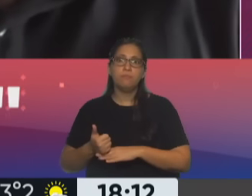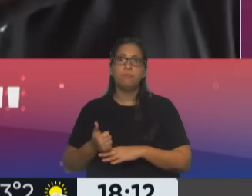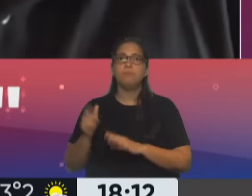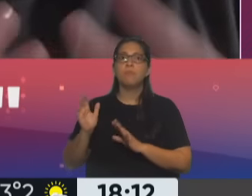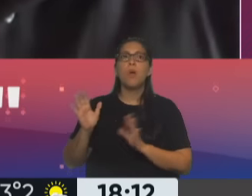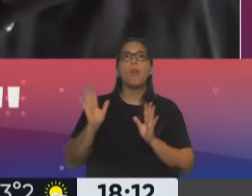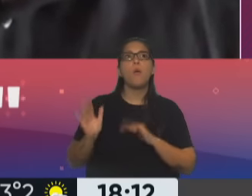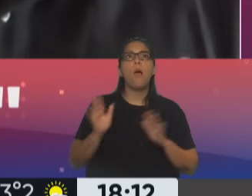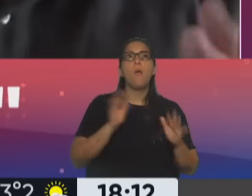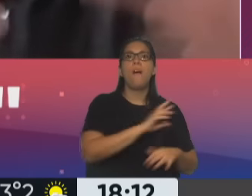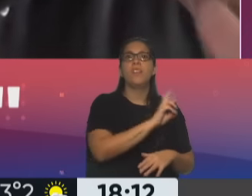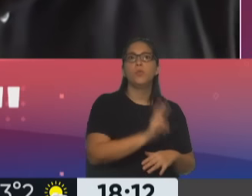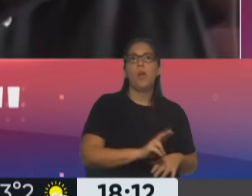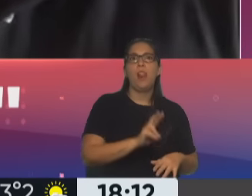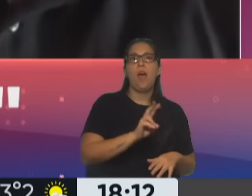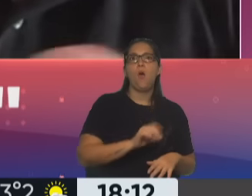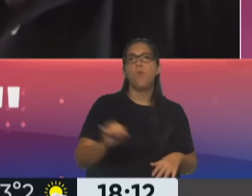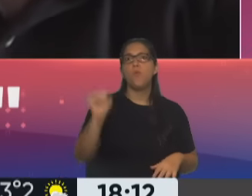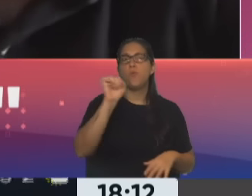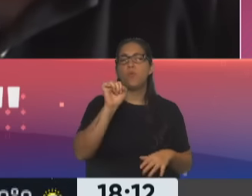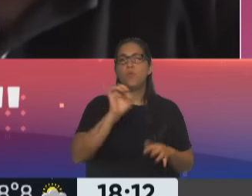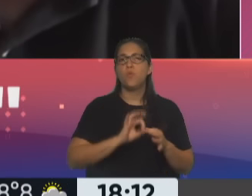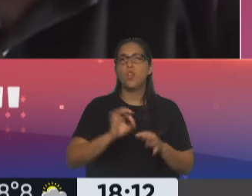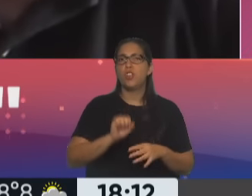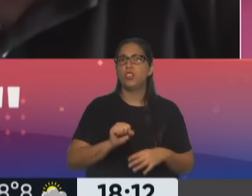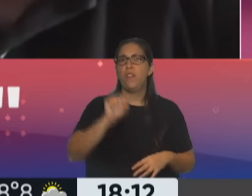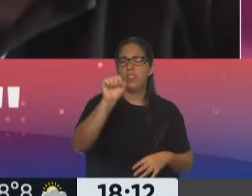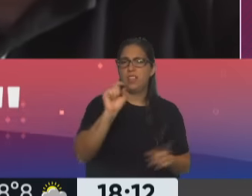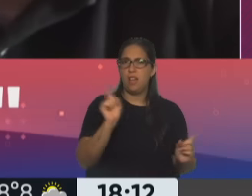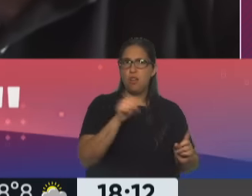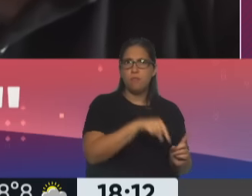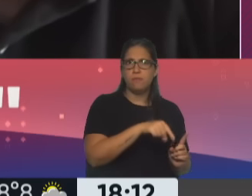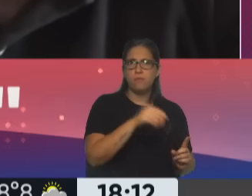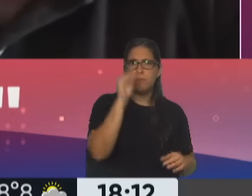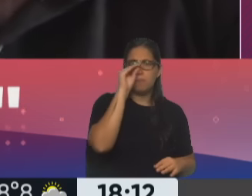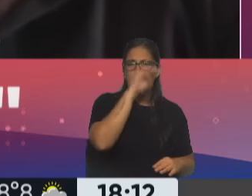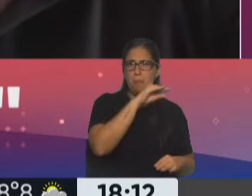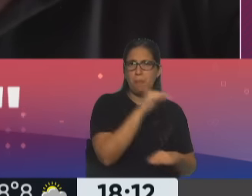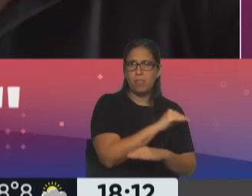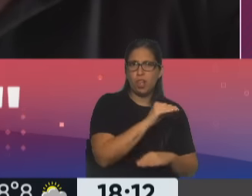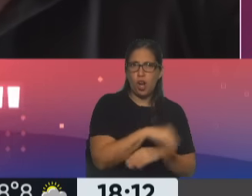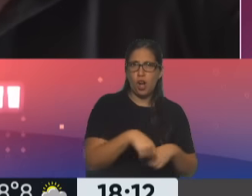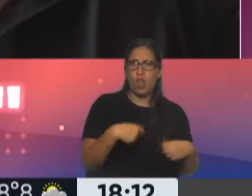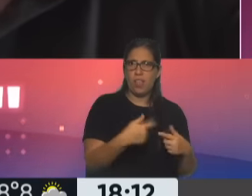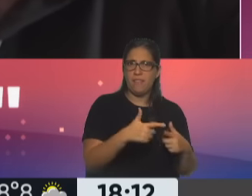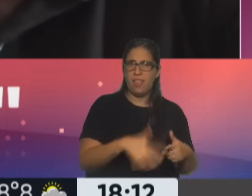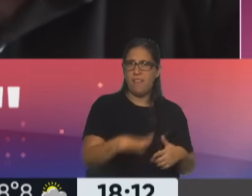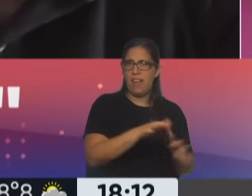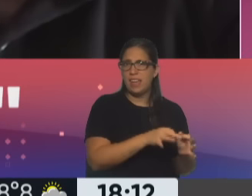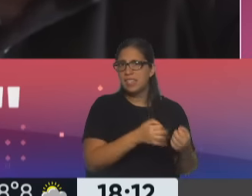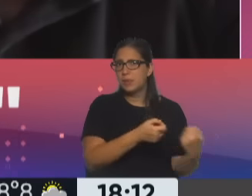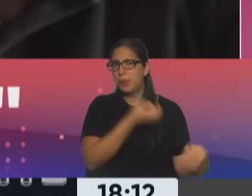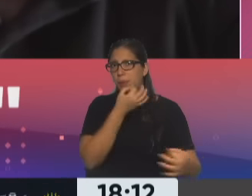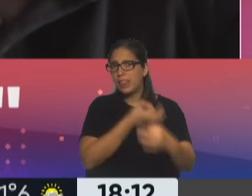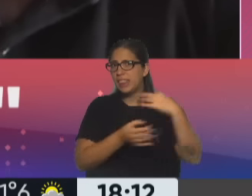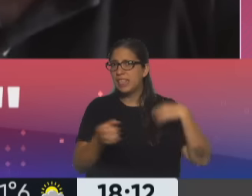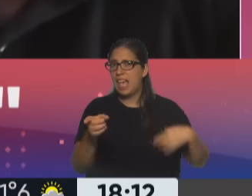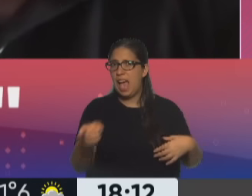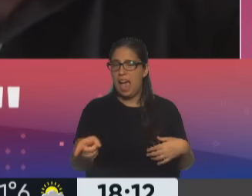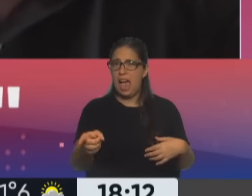hacía Venezuela, Venezuela proveía de energía, proveía de petróleo a la isla. Yo creo que